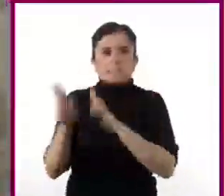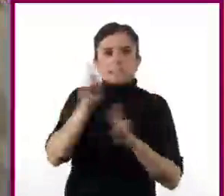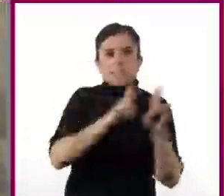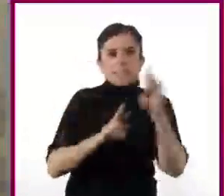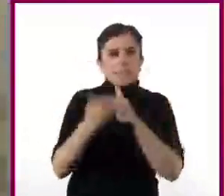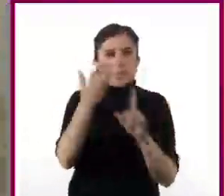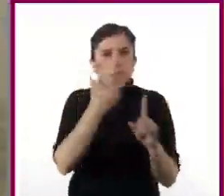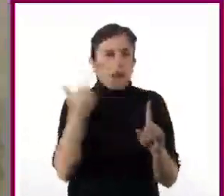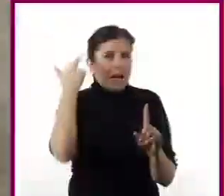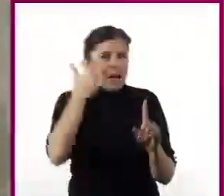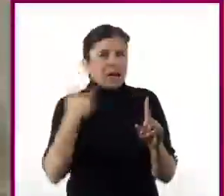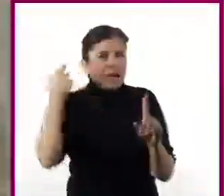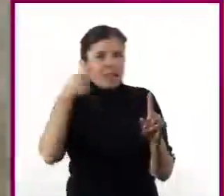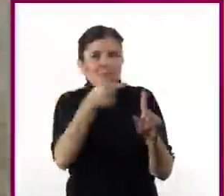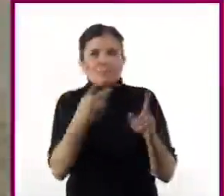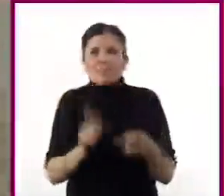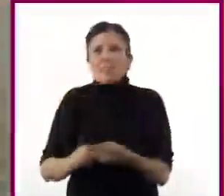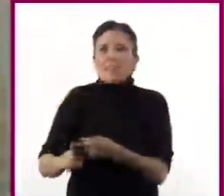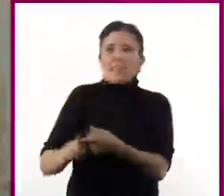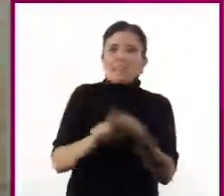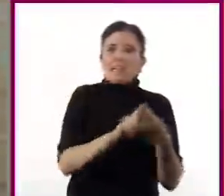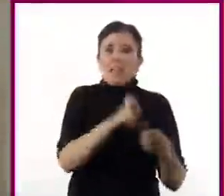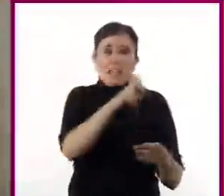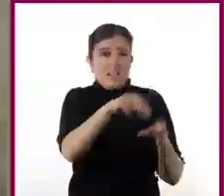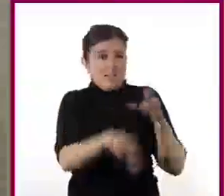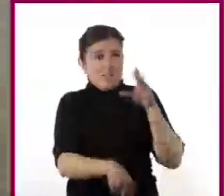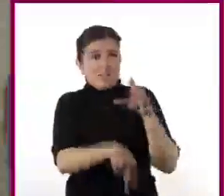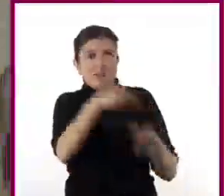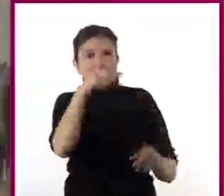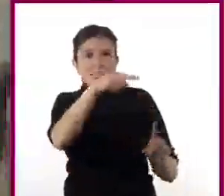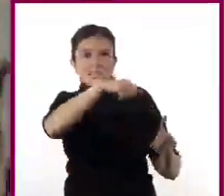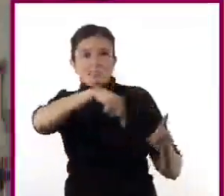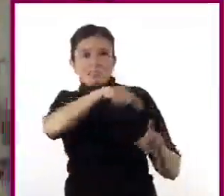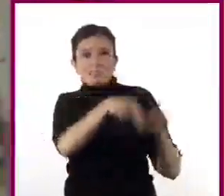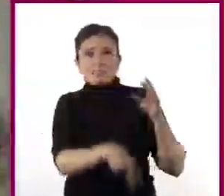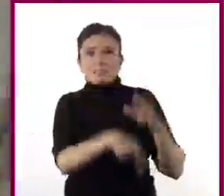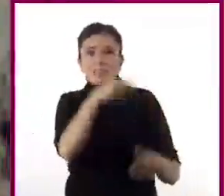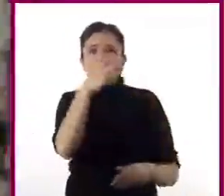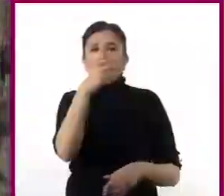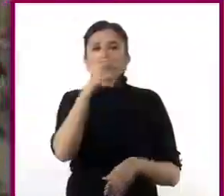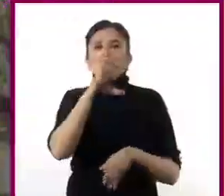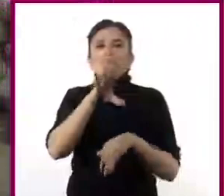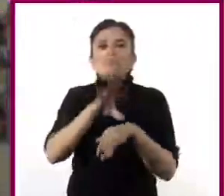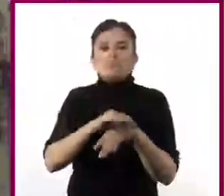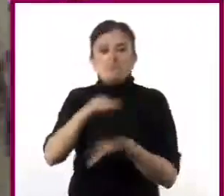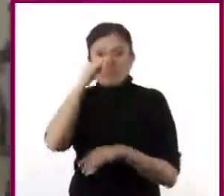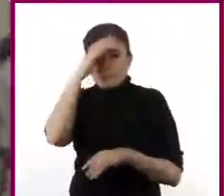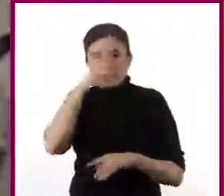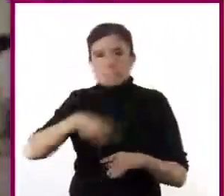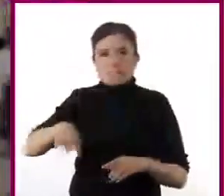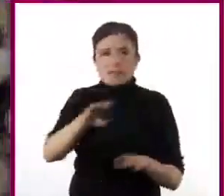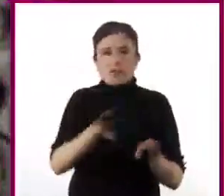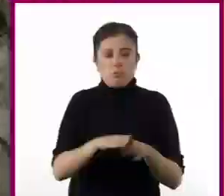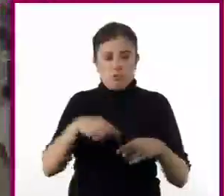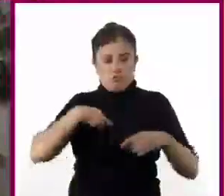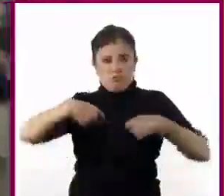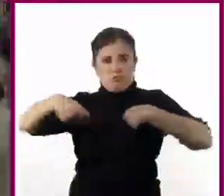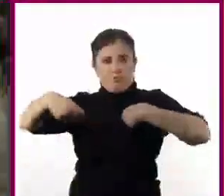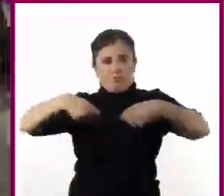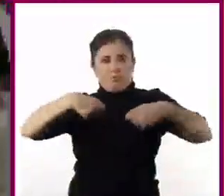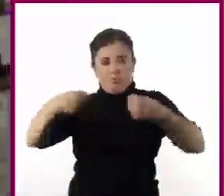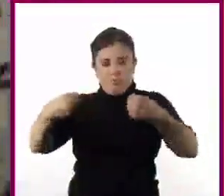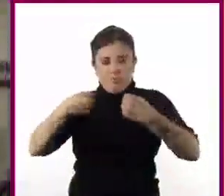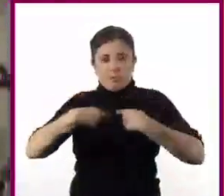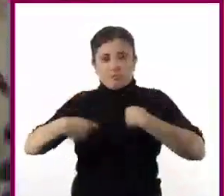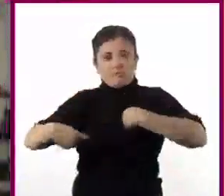de esta naturaleza, un vacío de esta especie que de pronto permitía pensar en autogobernarse,